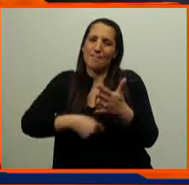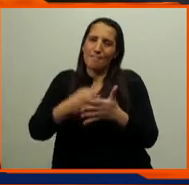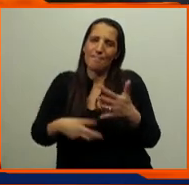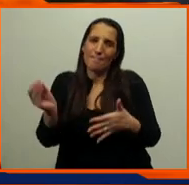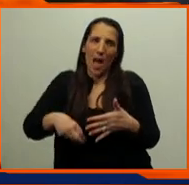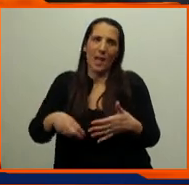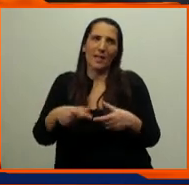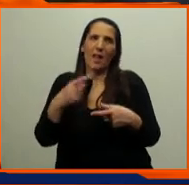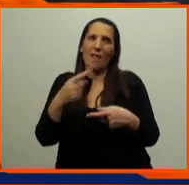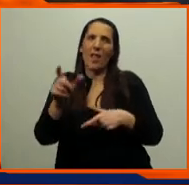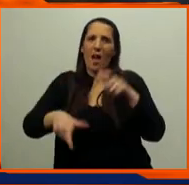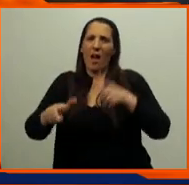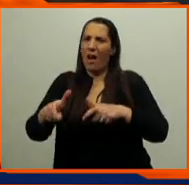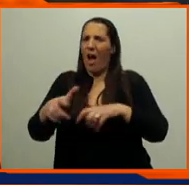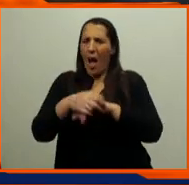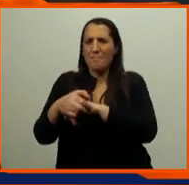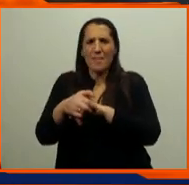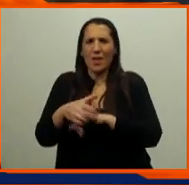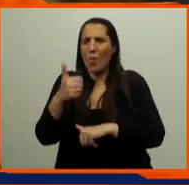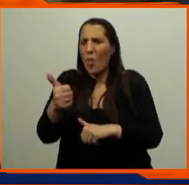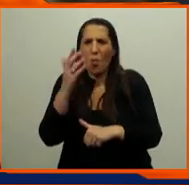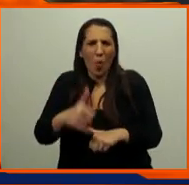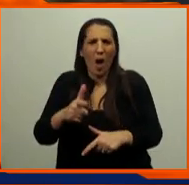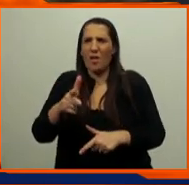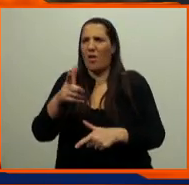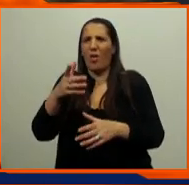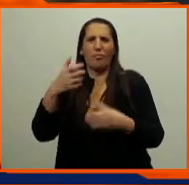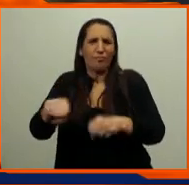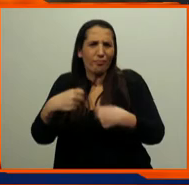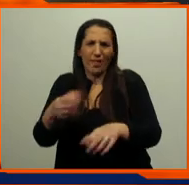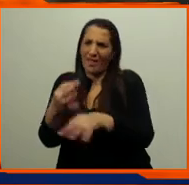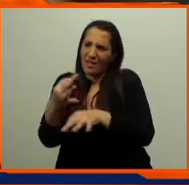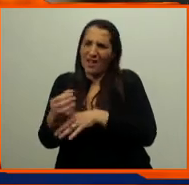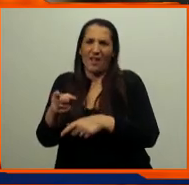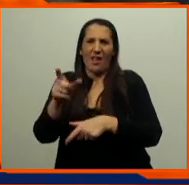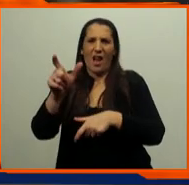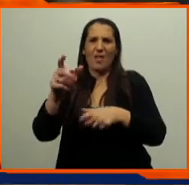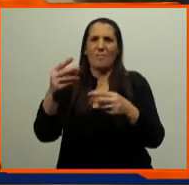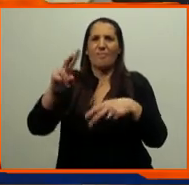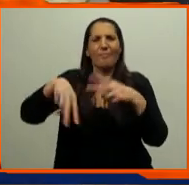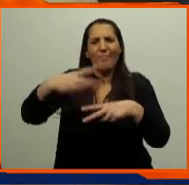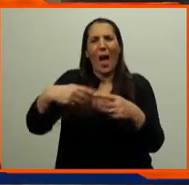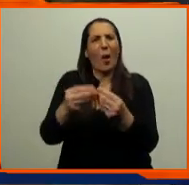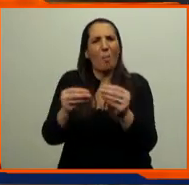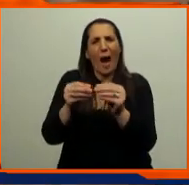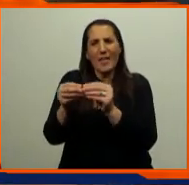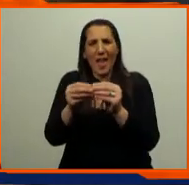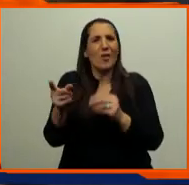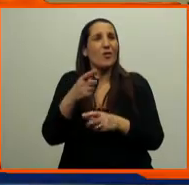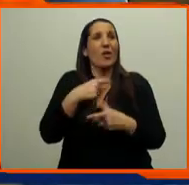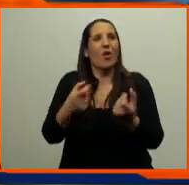un grupo humano, la verdad que muy bueno, entrenadores, gimnastas, compañeros, y quise dar un poco más para que el año que